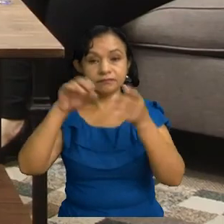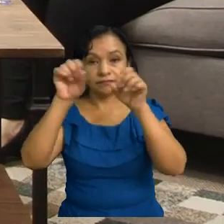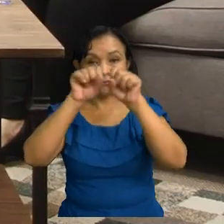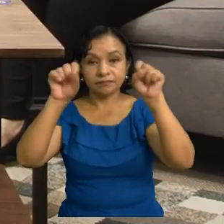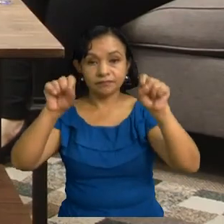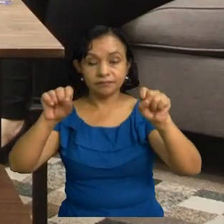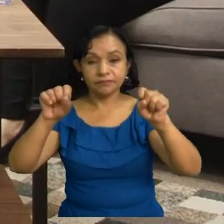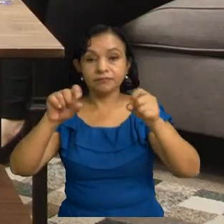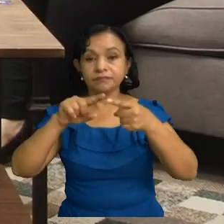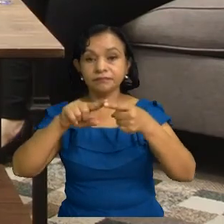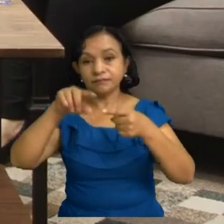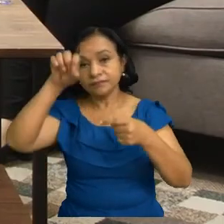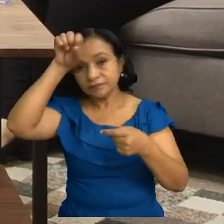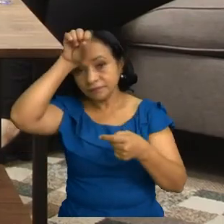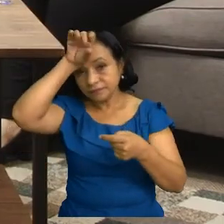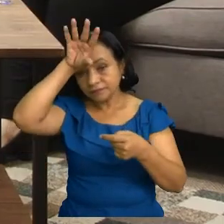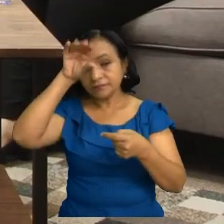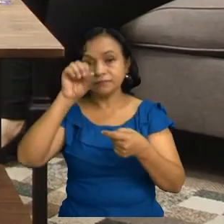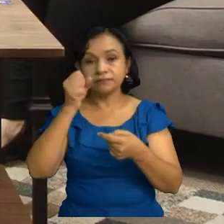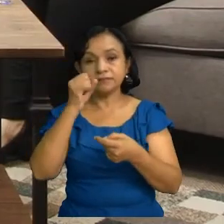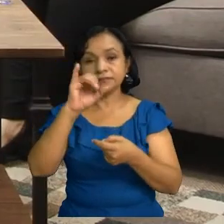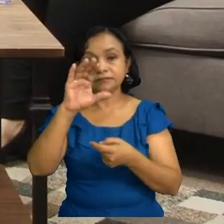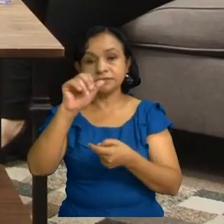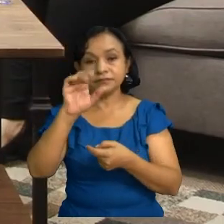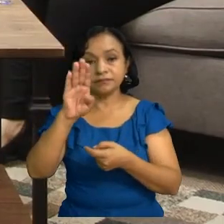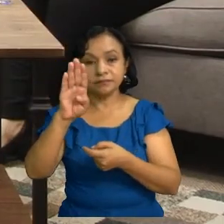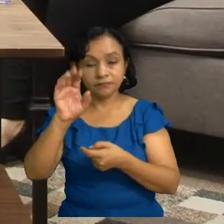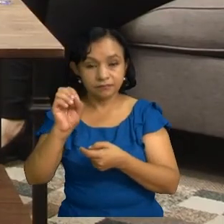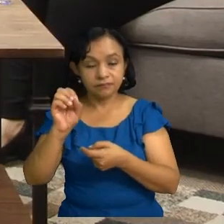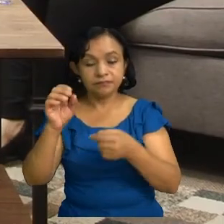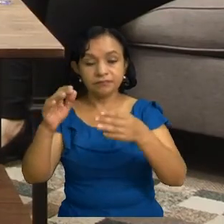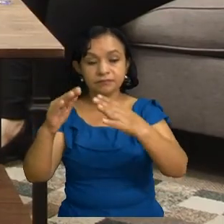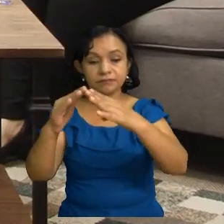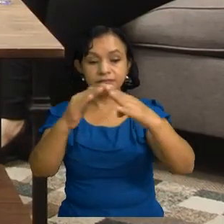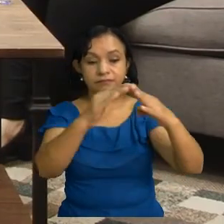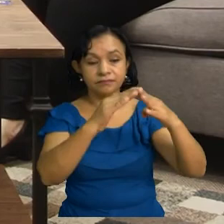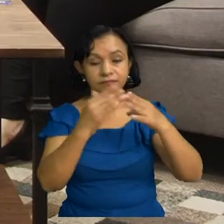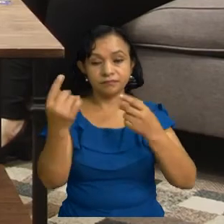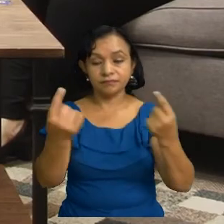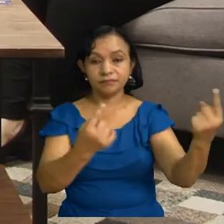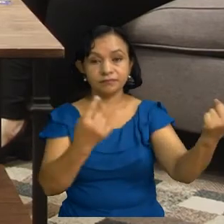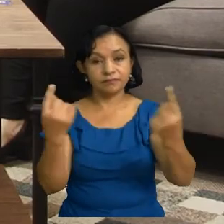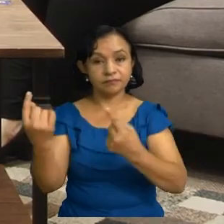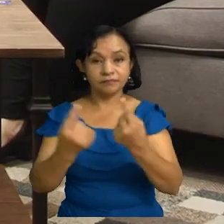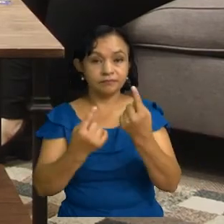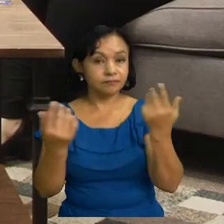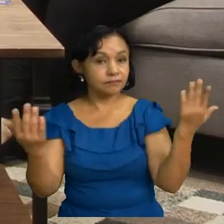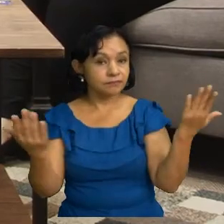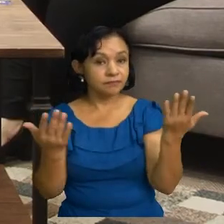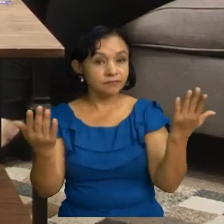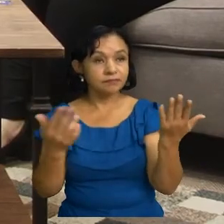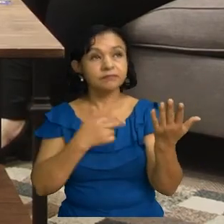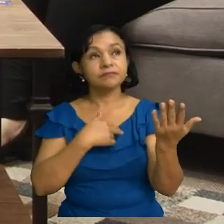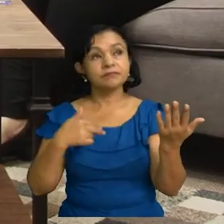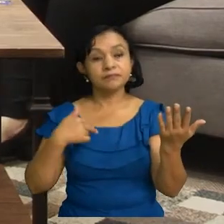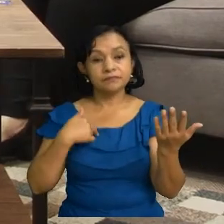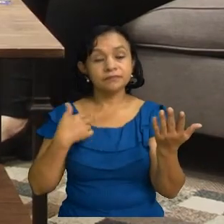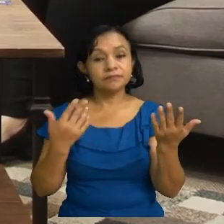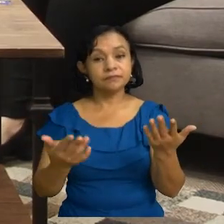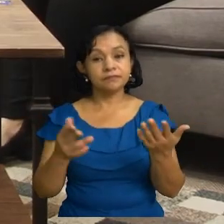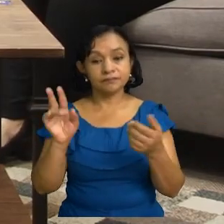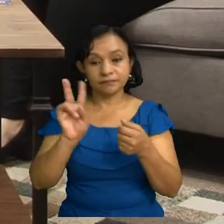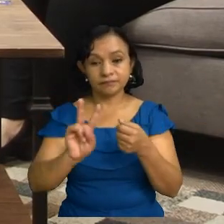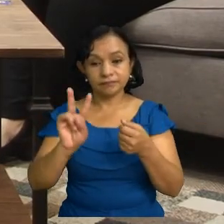de bonanza en el chicago con nuestros hermanos de las comunidades indígenas ya entonces vamos a estar también el